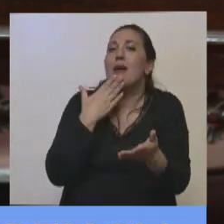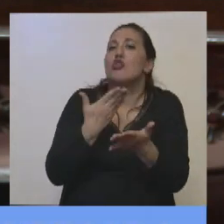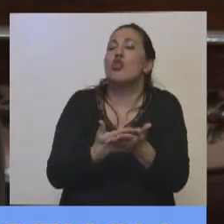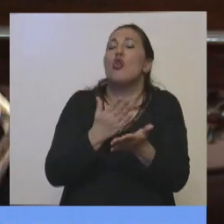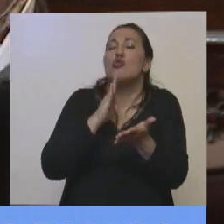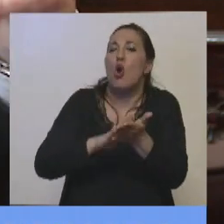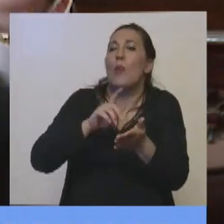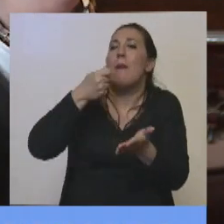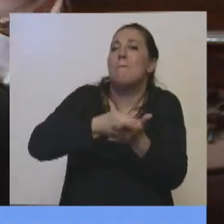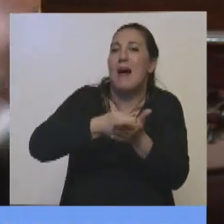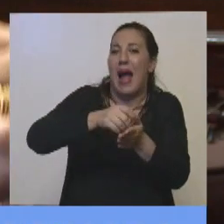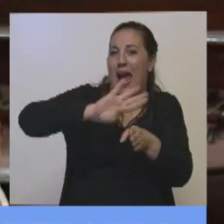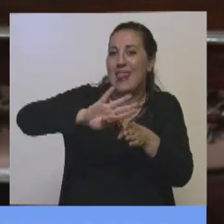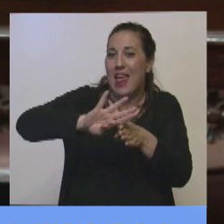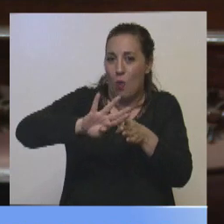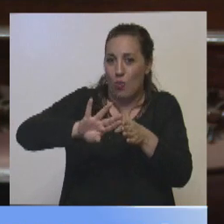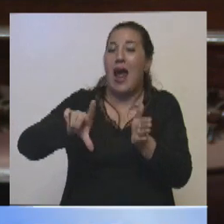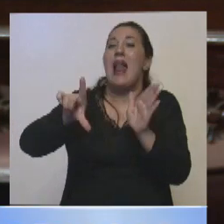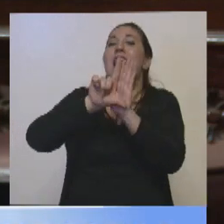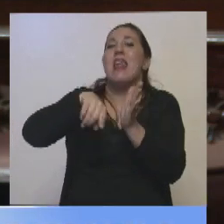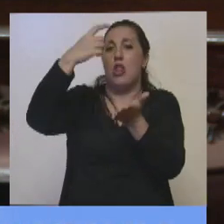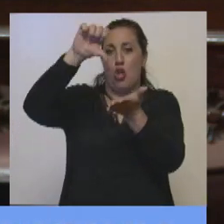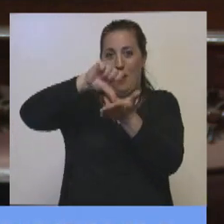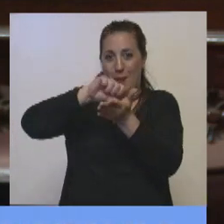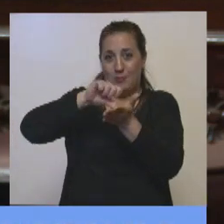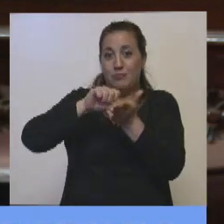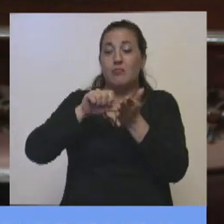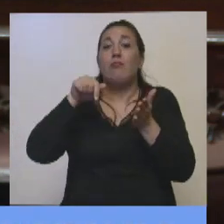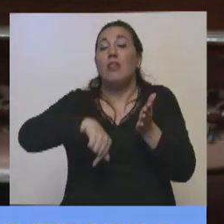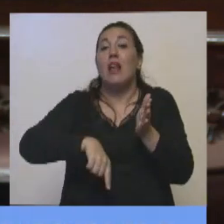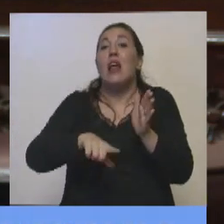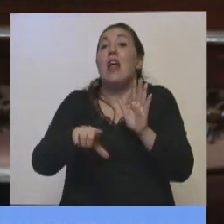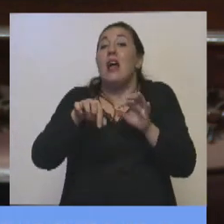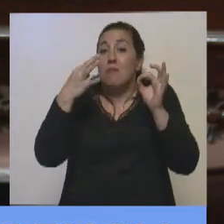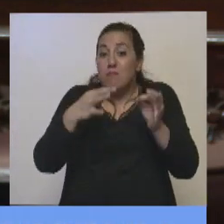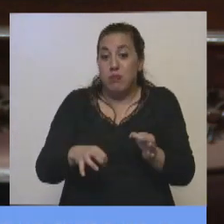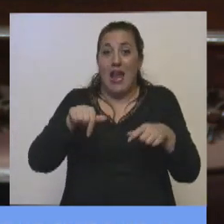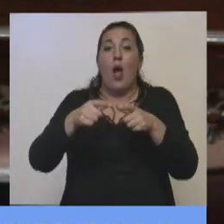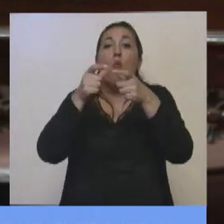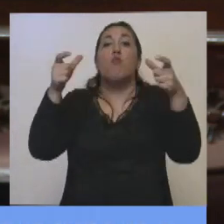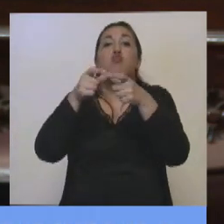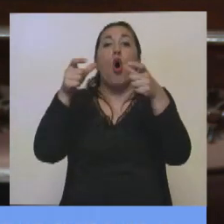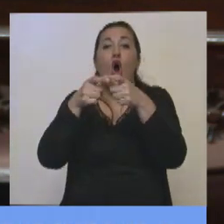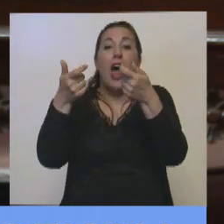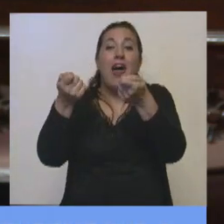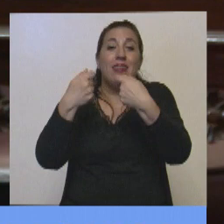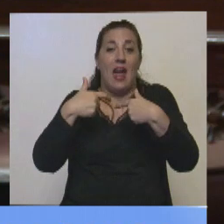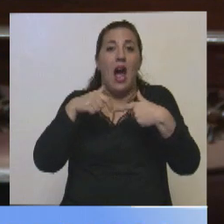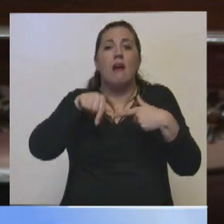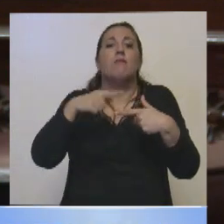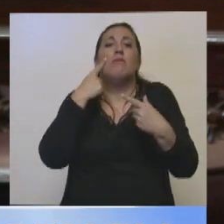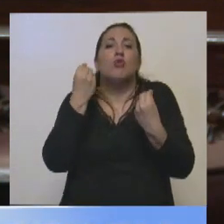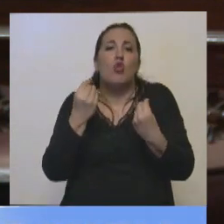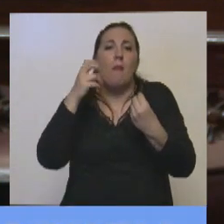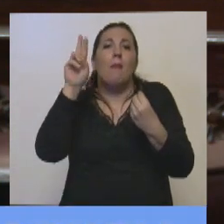que tiene legislación extranjera es decir aquello donde la nación emite los bonos y hace una prórroga de jurisdicción